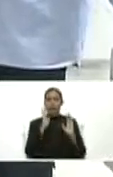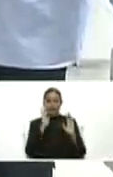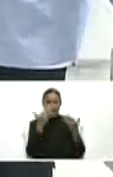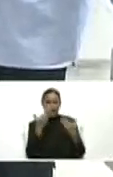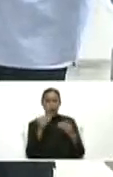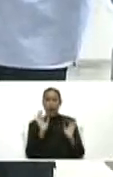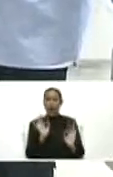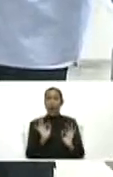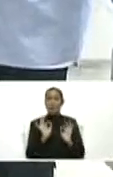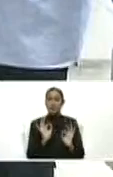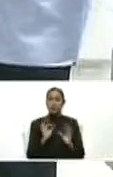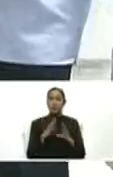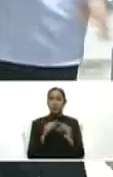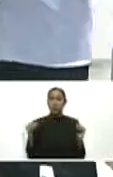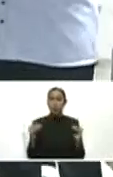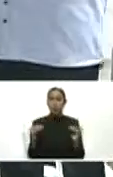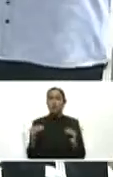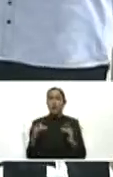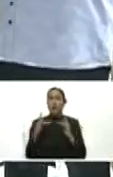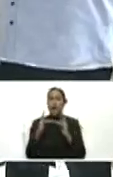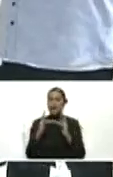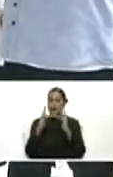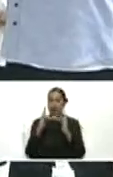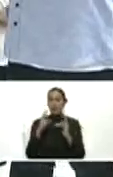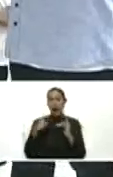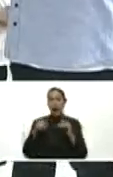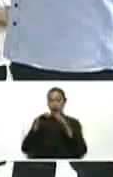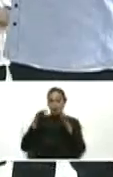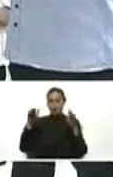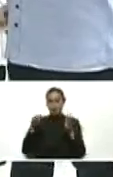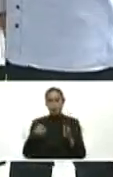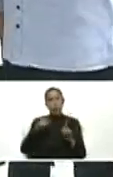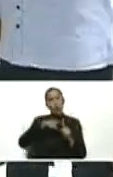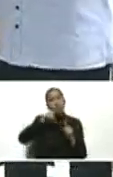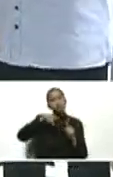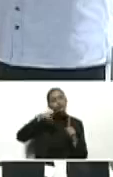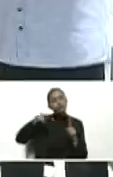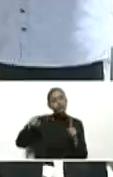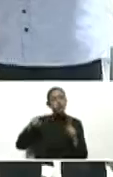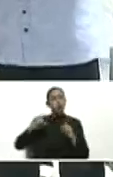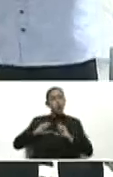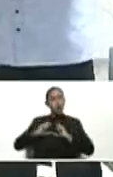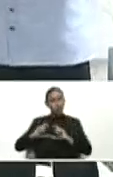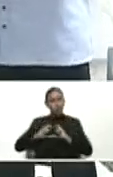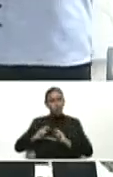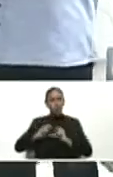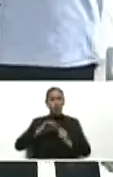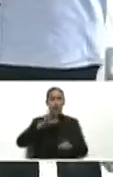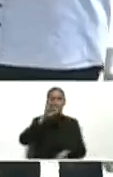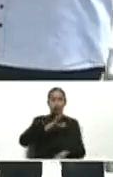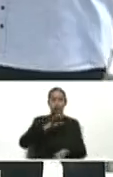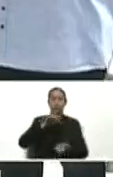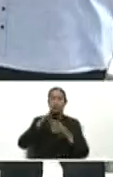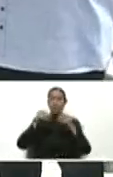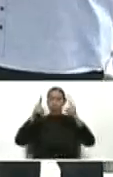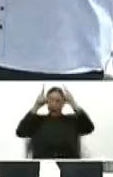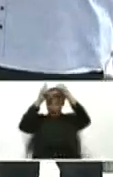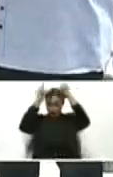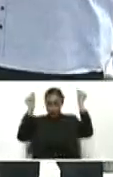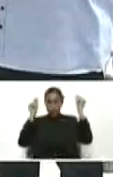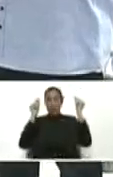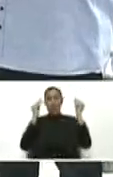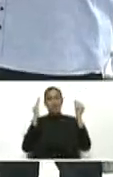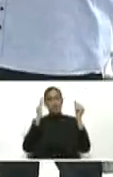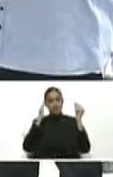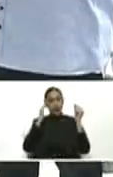cama tiene su equipo de monitoreo de signos vitales, tiene equipos de infusión, tiene, por supuesto, las enfermeras son las enfermeras más calificadas, a las cuales han